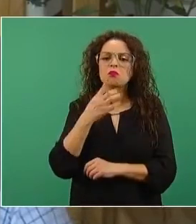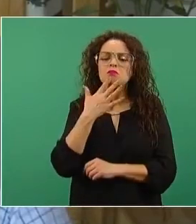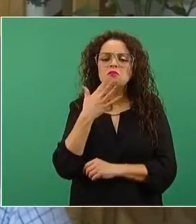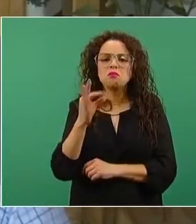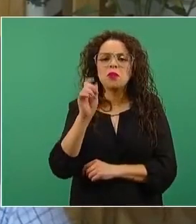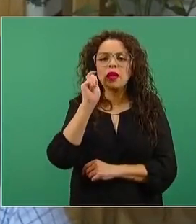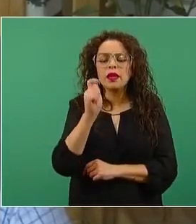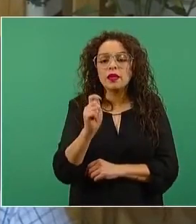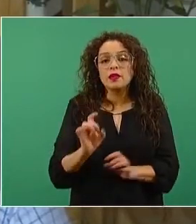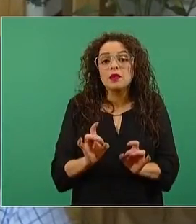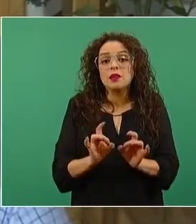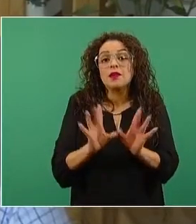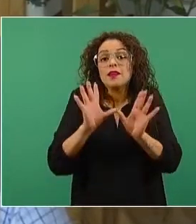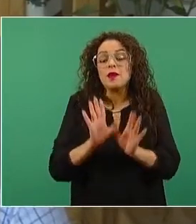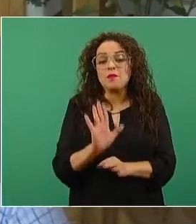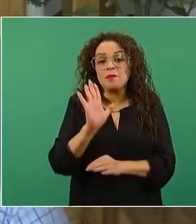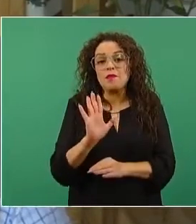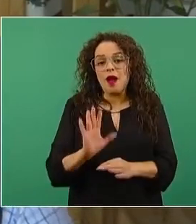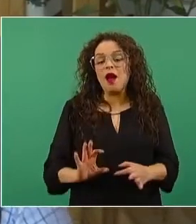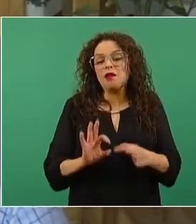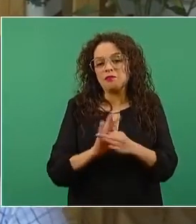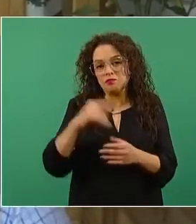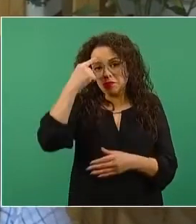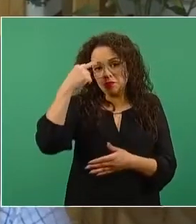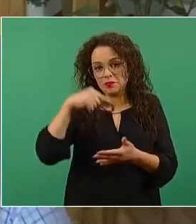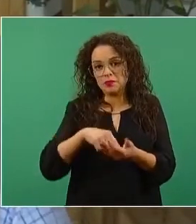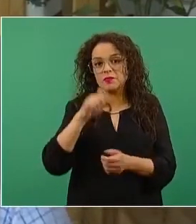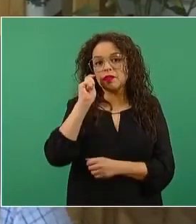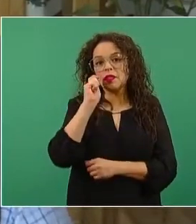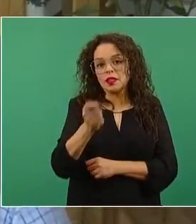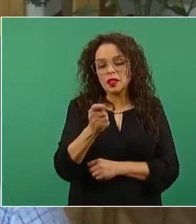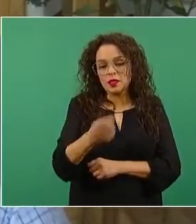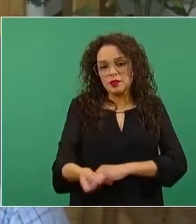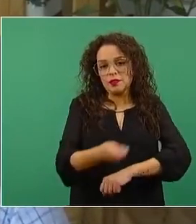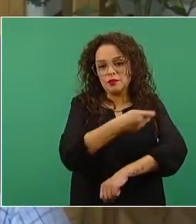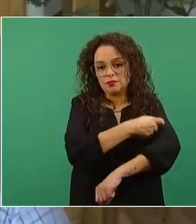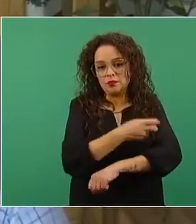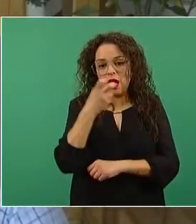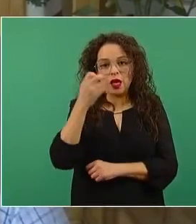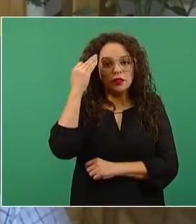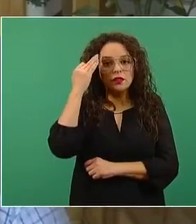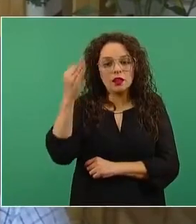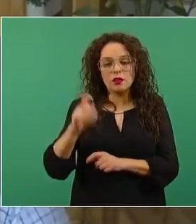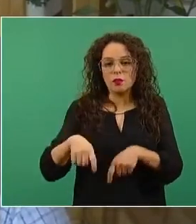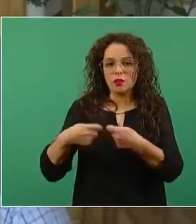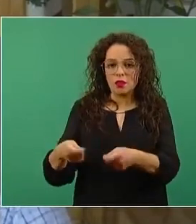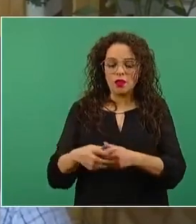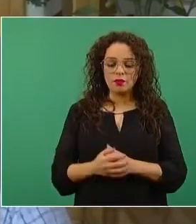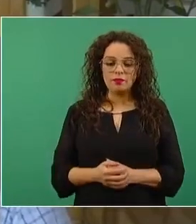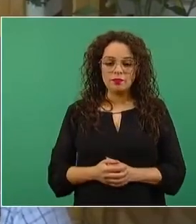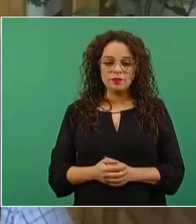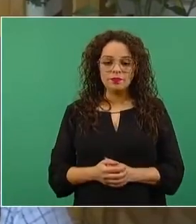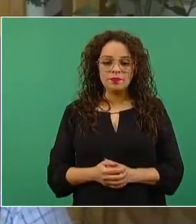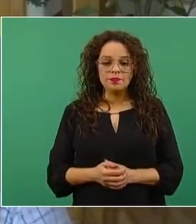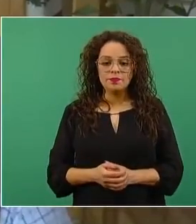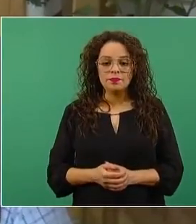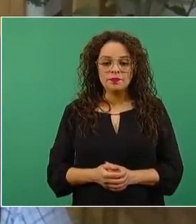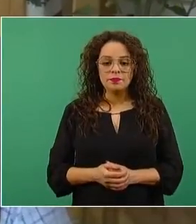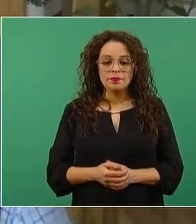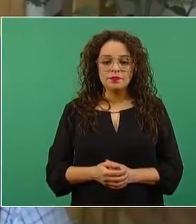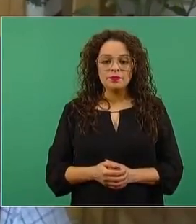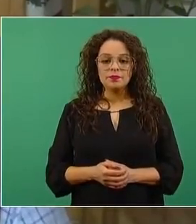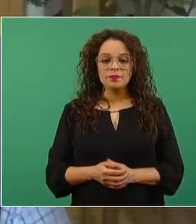solamente coincidente por el efecto de la temporalidad en la cual se presentó. Inclusive vamos